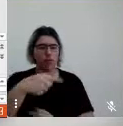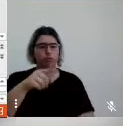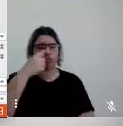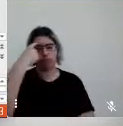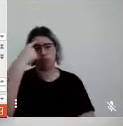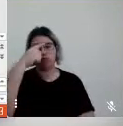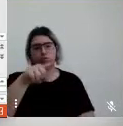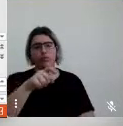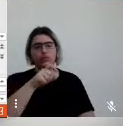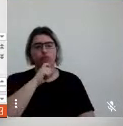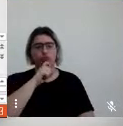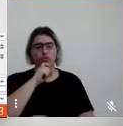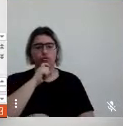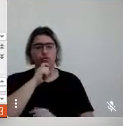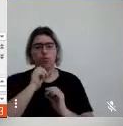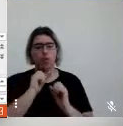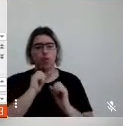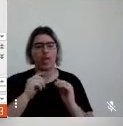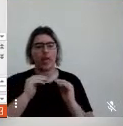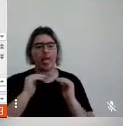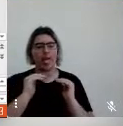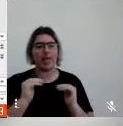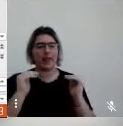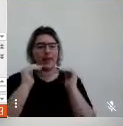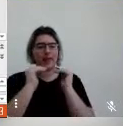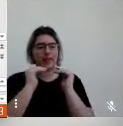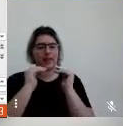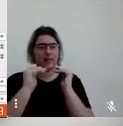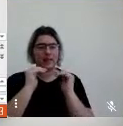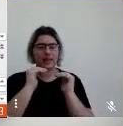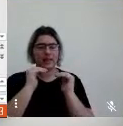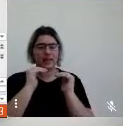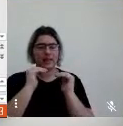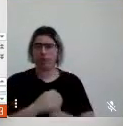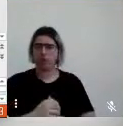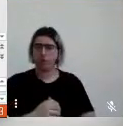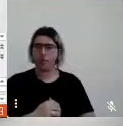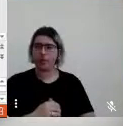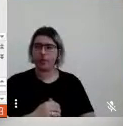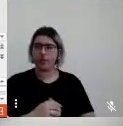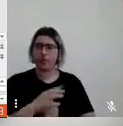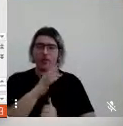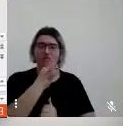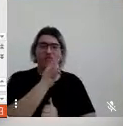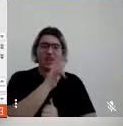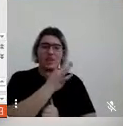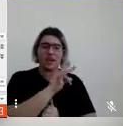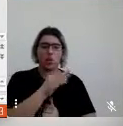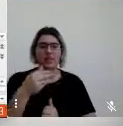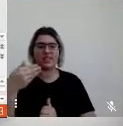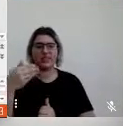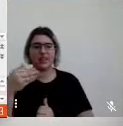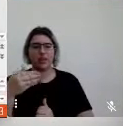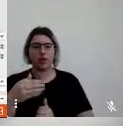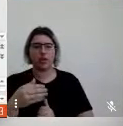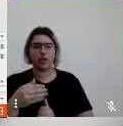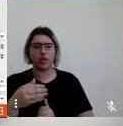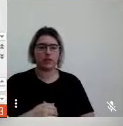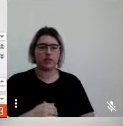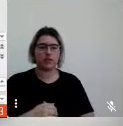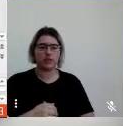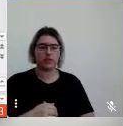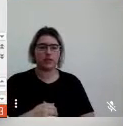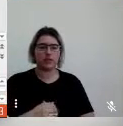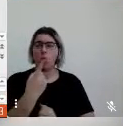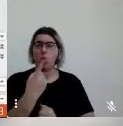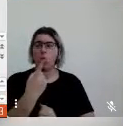que intentar equilibrar la relación entre las bacterias firmicutes y los bacteroidetes. Una de ellas es no abusar de los hidratos